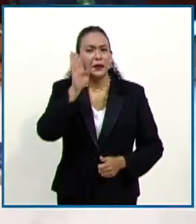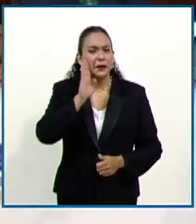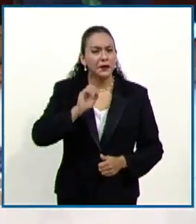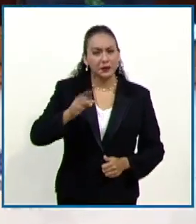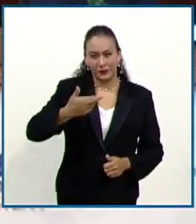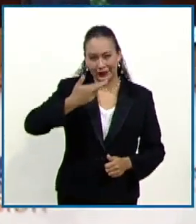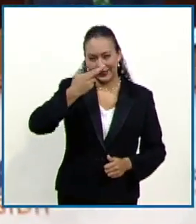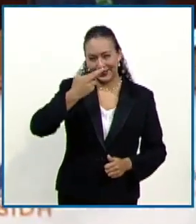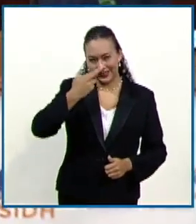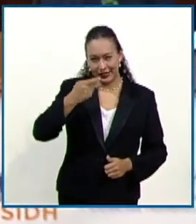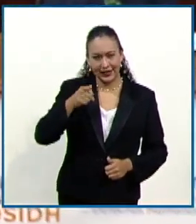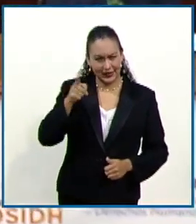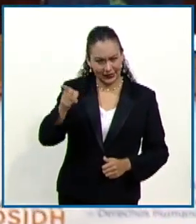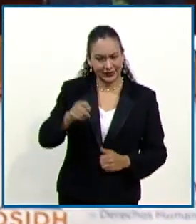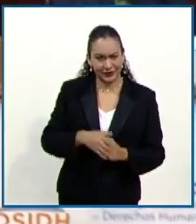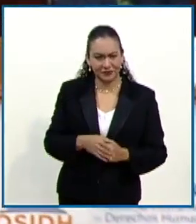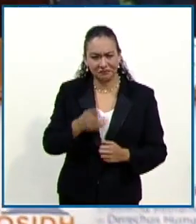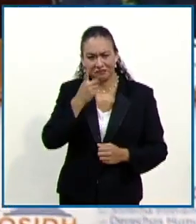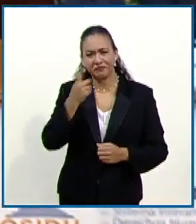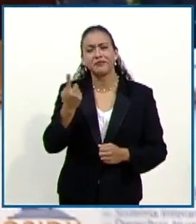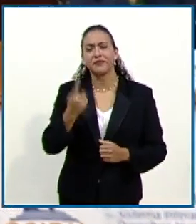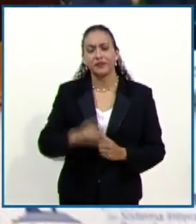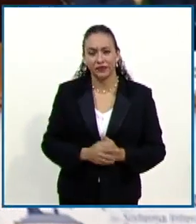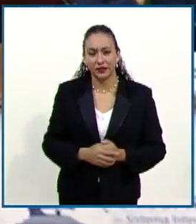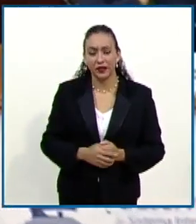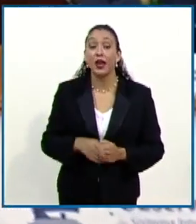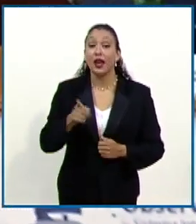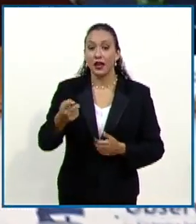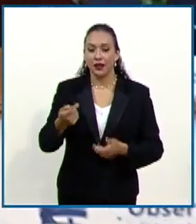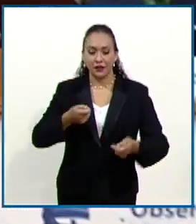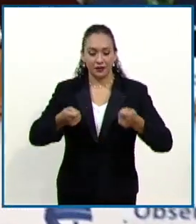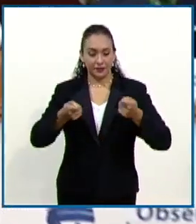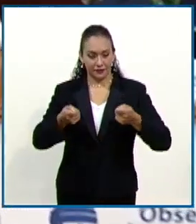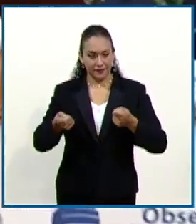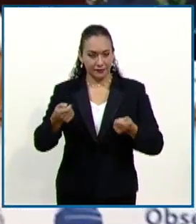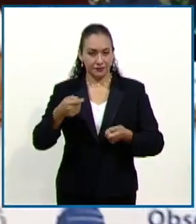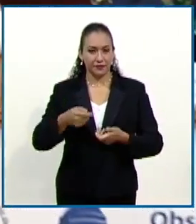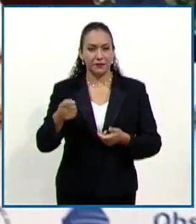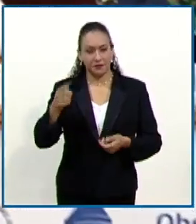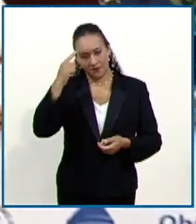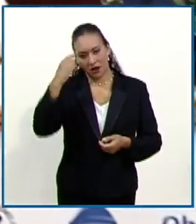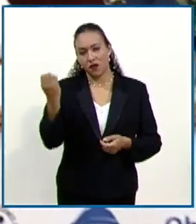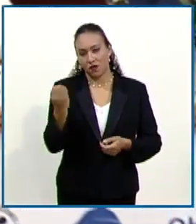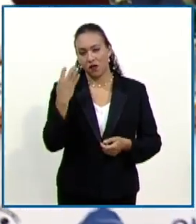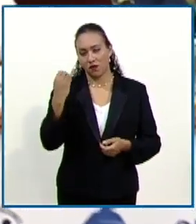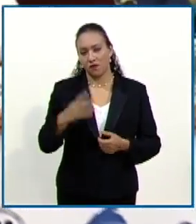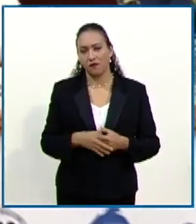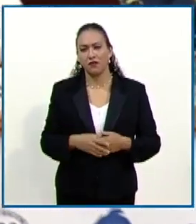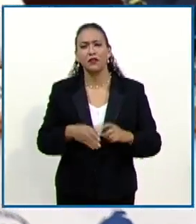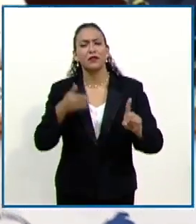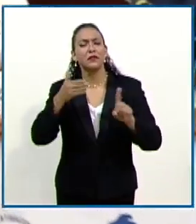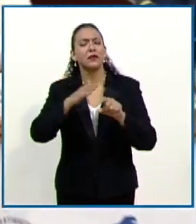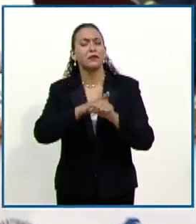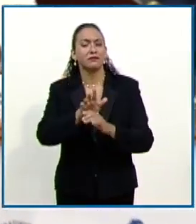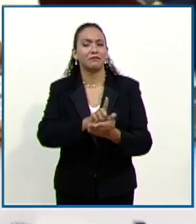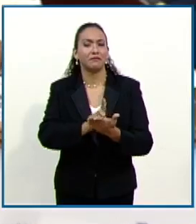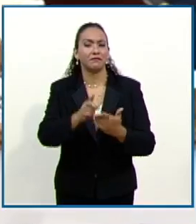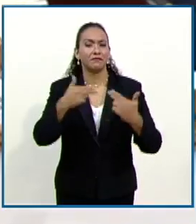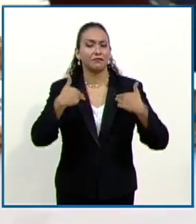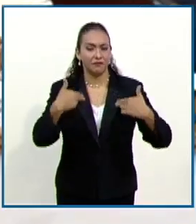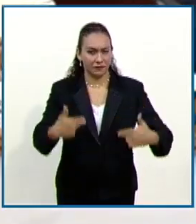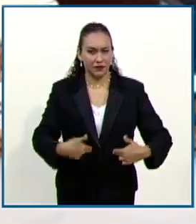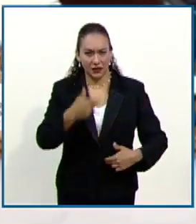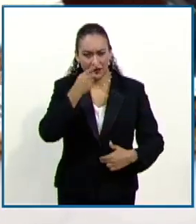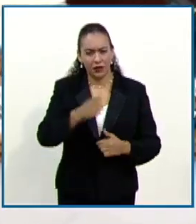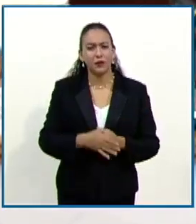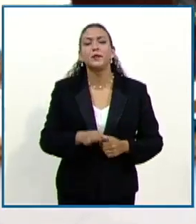Farjat, quien moderó la mesa sobre independencia judicial como presupuesto para la protección de los derechos humanos, explicó cuál es el beneficio